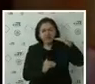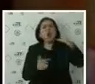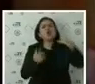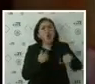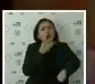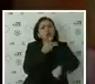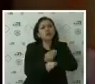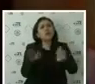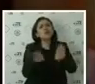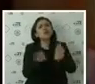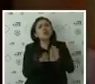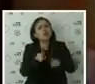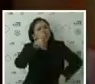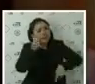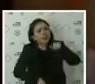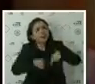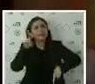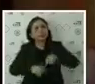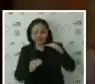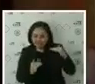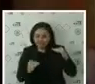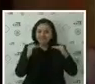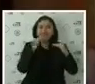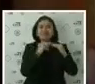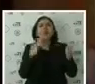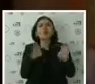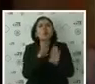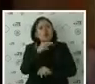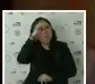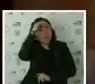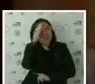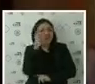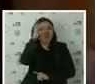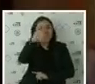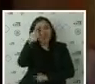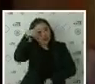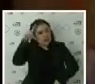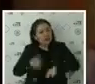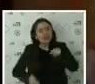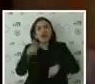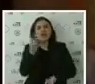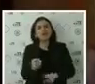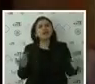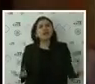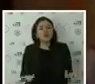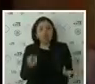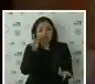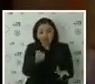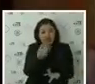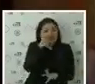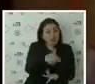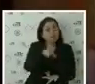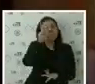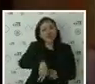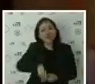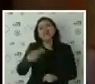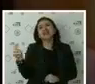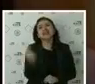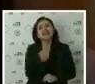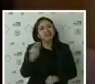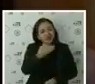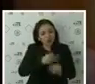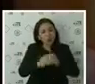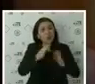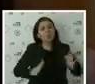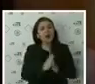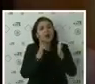están minimizando y cómo se están haciendo las miras para poder eliminarlas? Esto nos revela totalmente la necesidad de